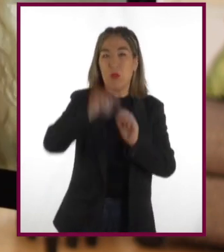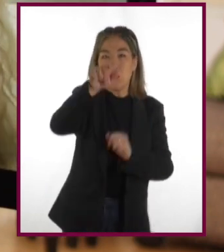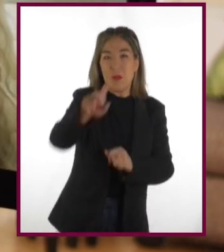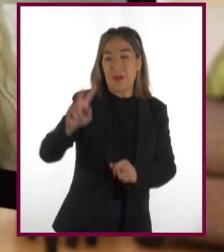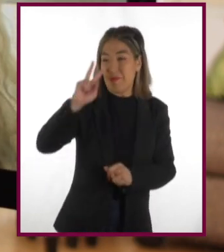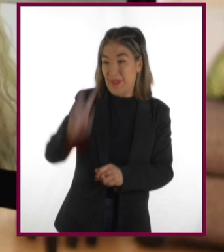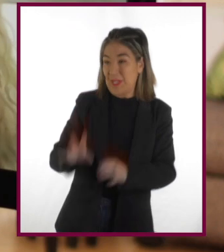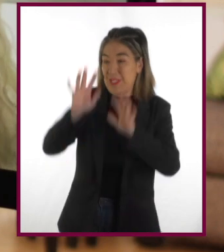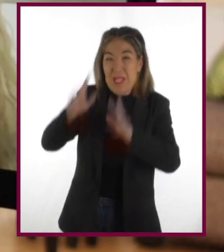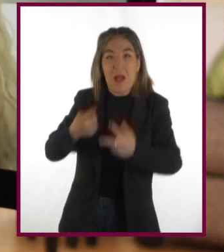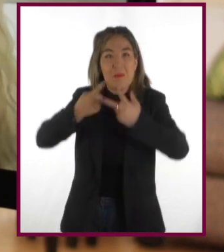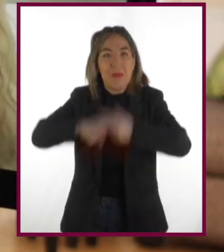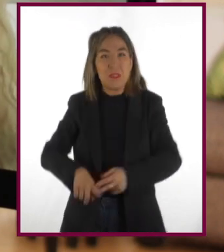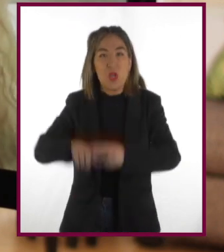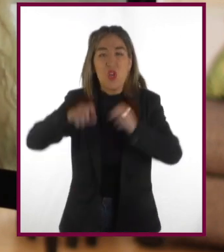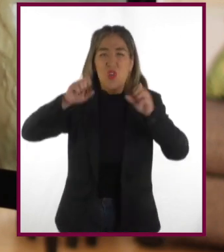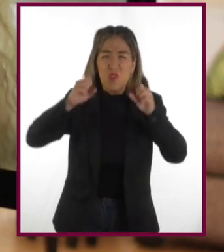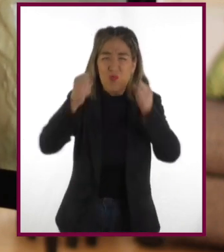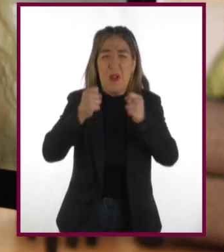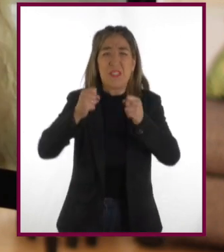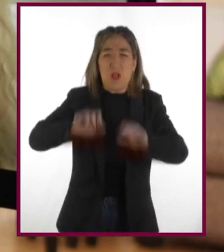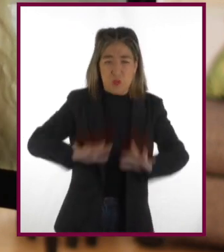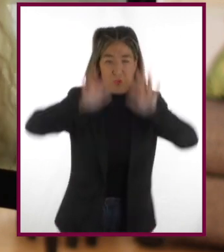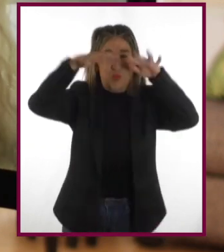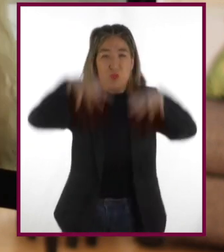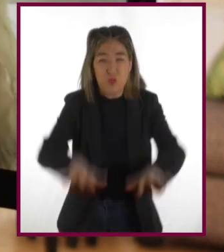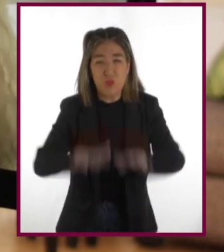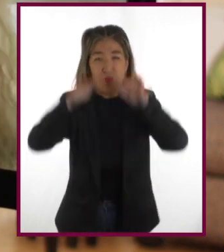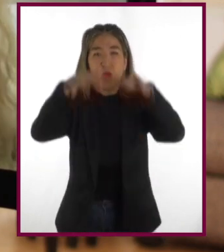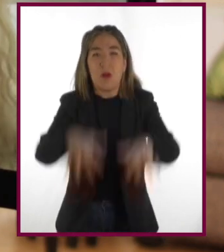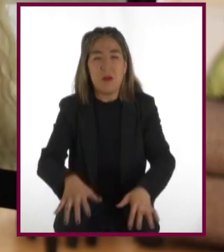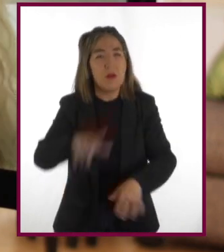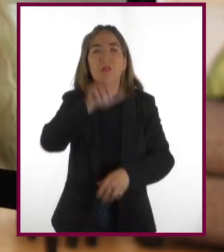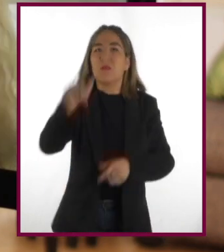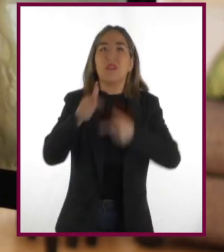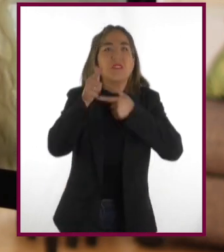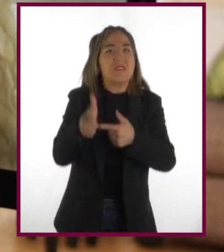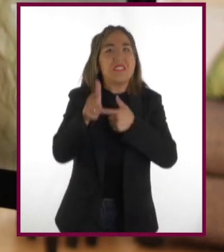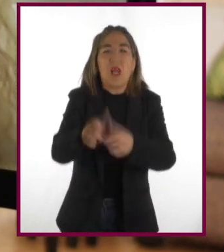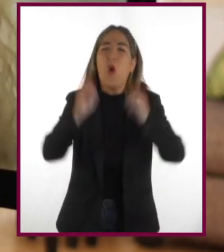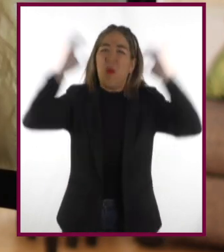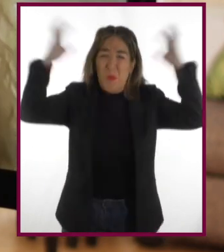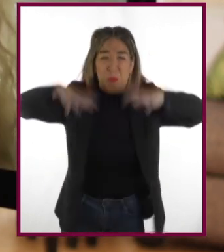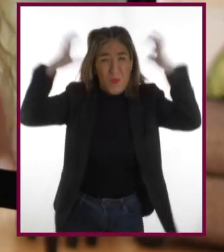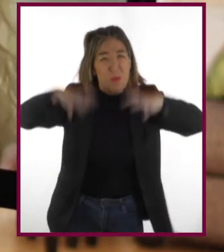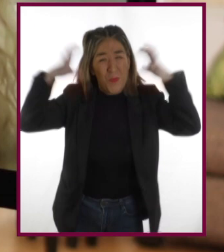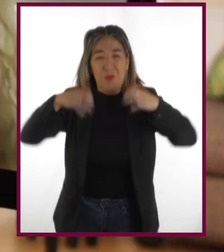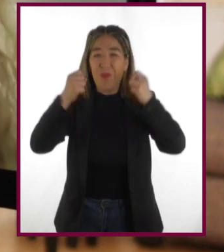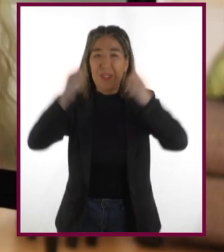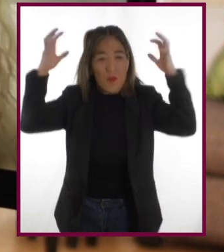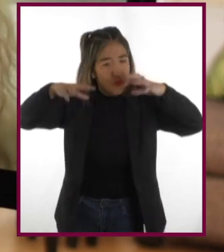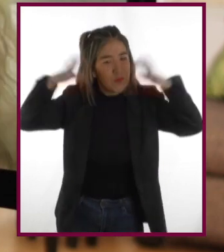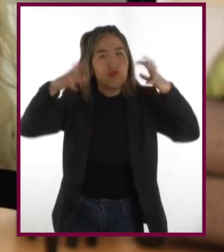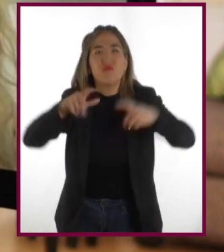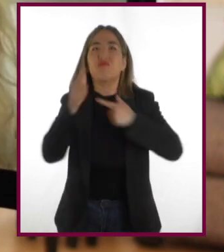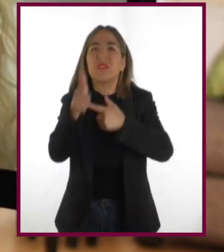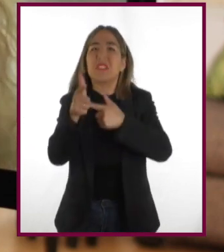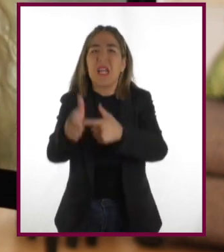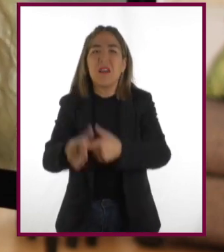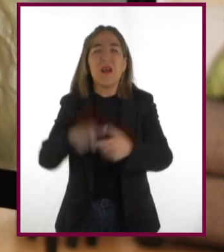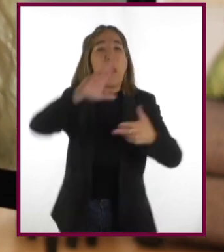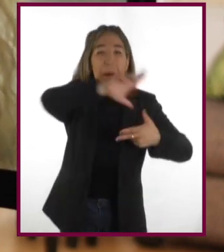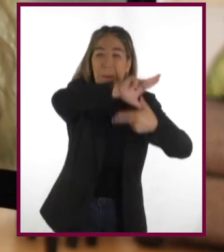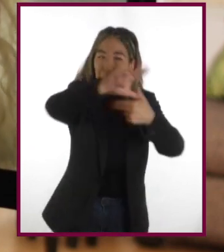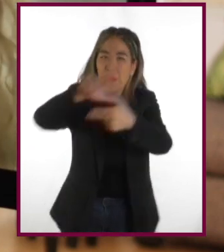vez que se desarrolla un flujo turbulento, la turbulencia tiende a mantenerse. Entonces, en esta toda la dificultad